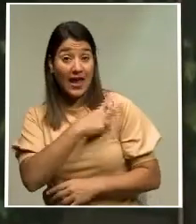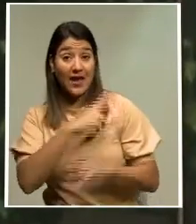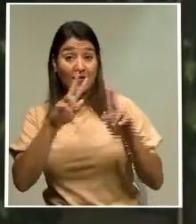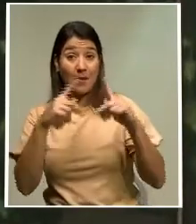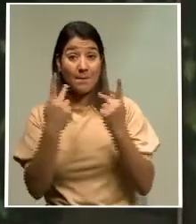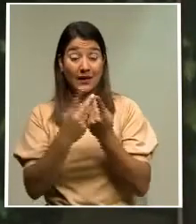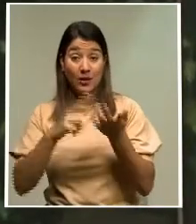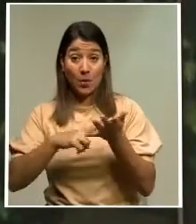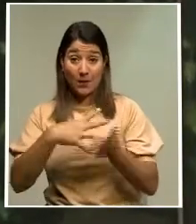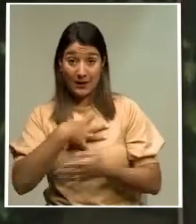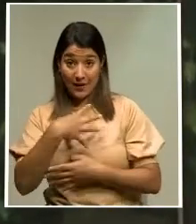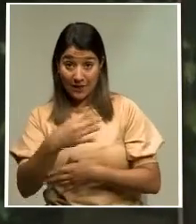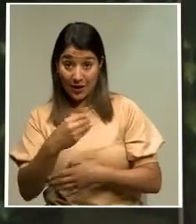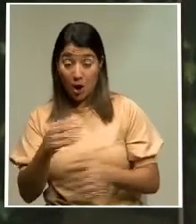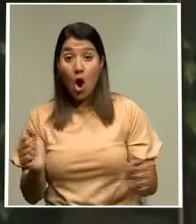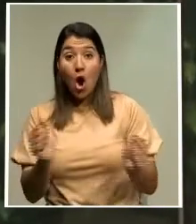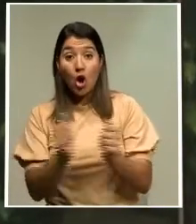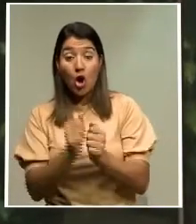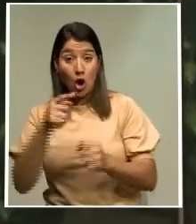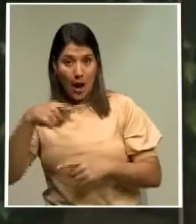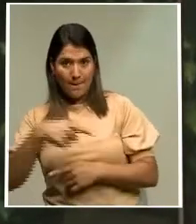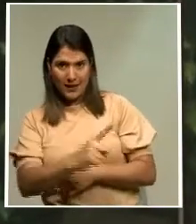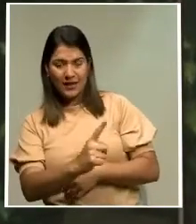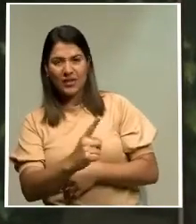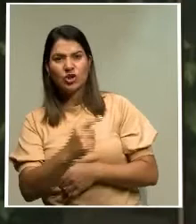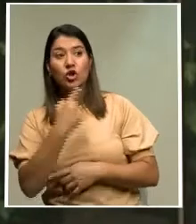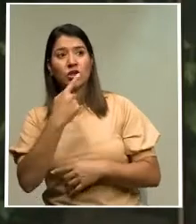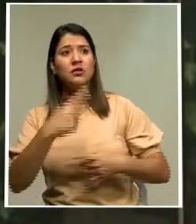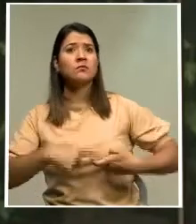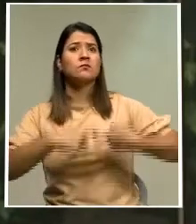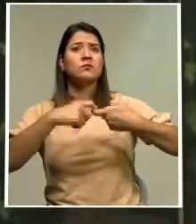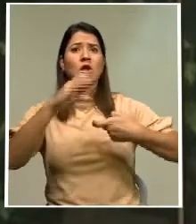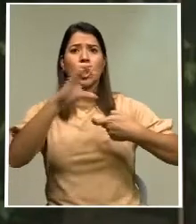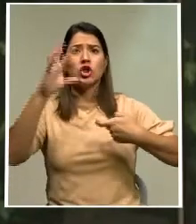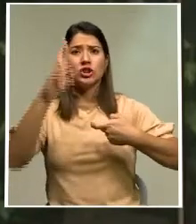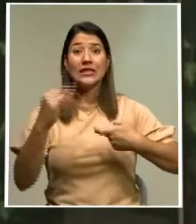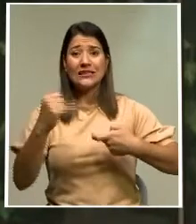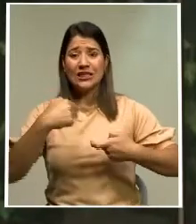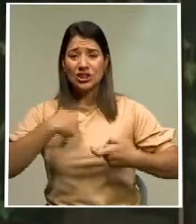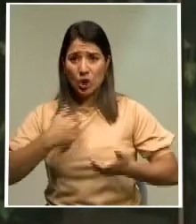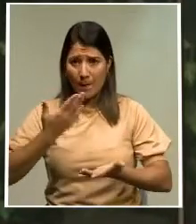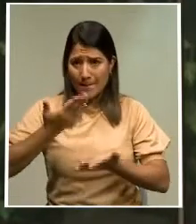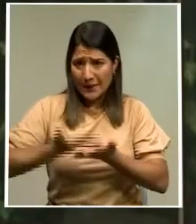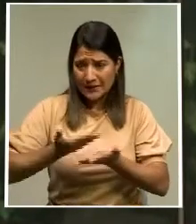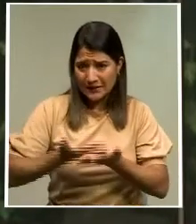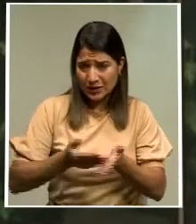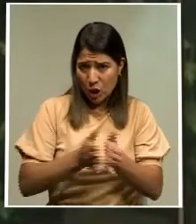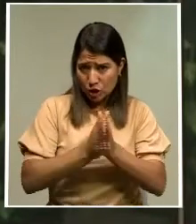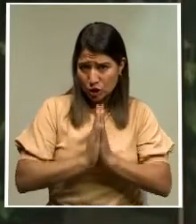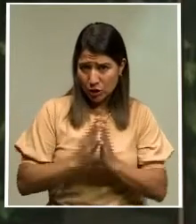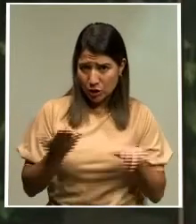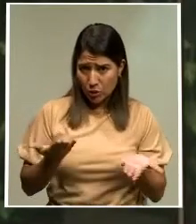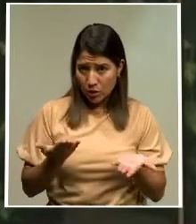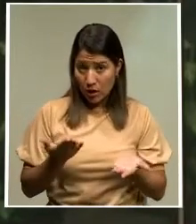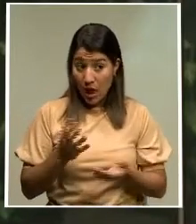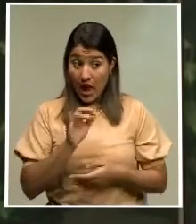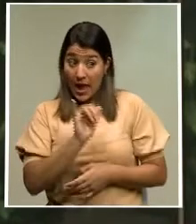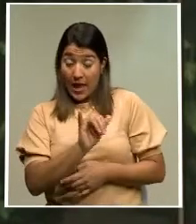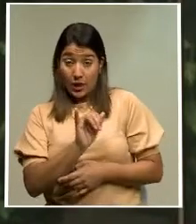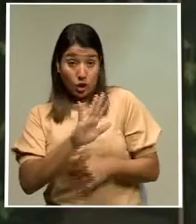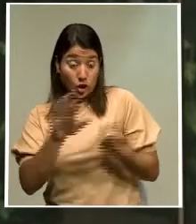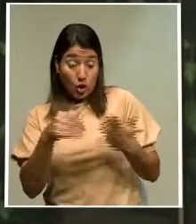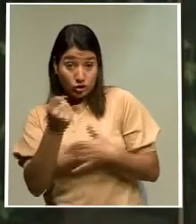de Liberación con una amenaza de paralizar ese país si yo presentaba esa moción. Así se interpretó, creo que